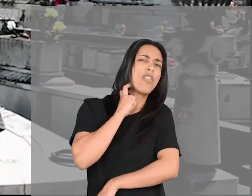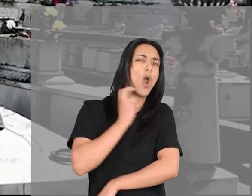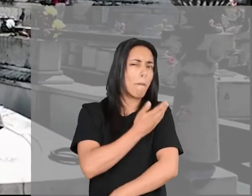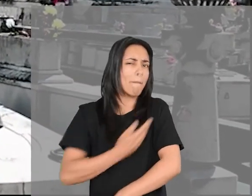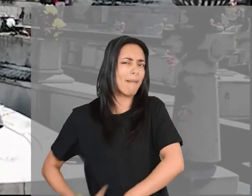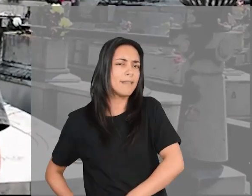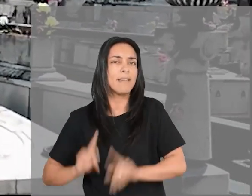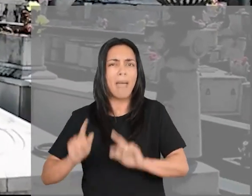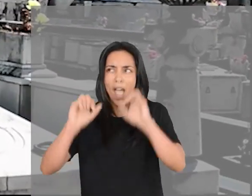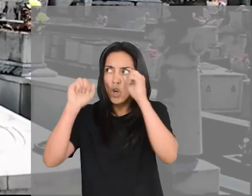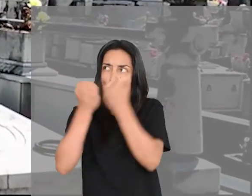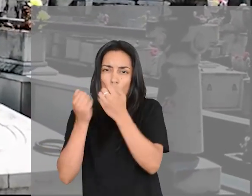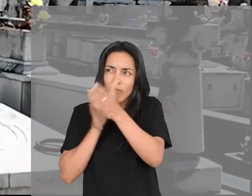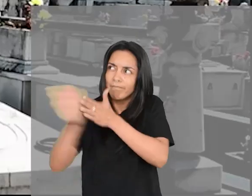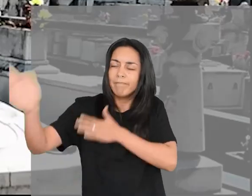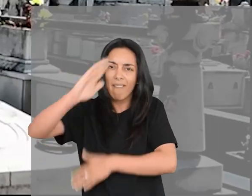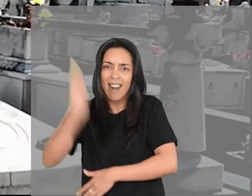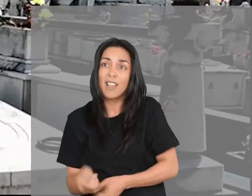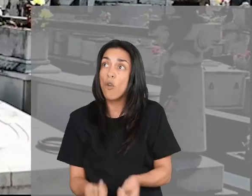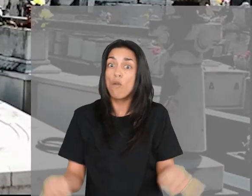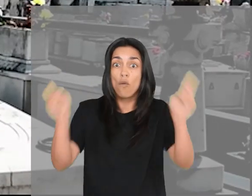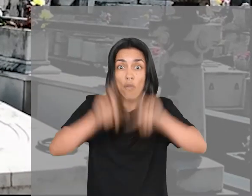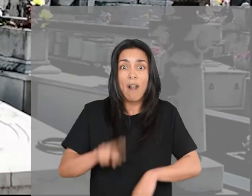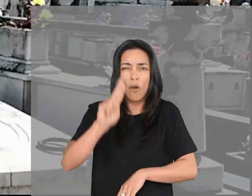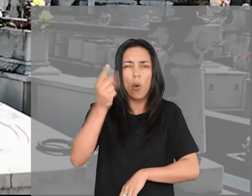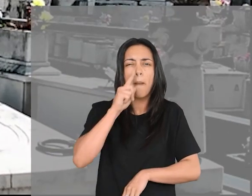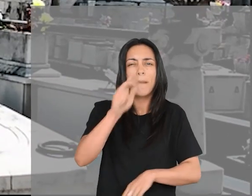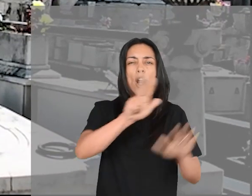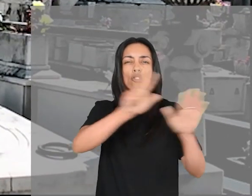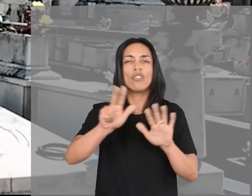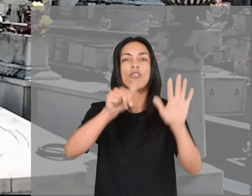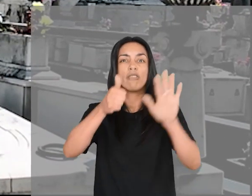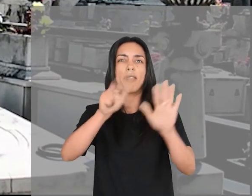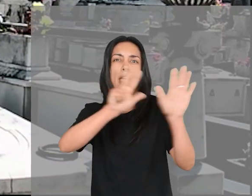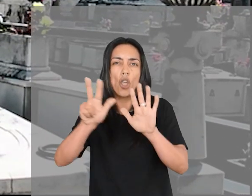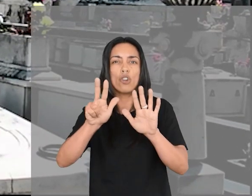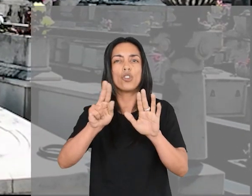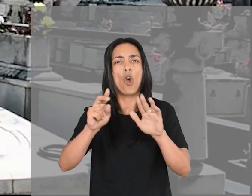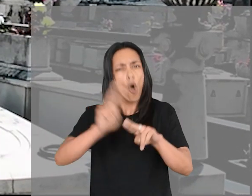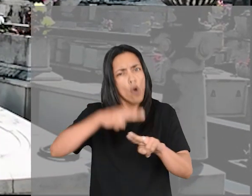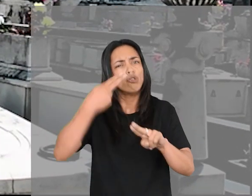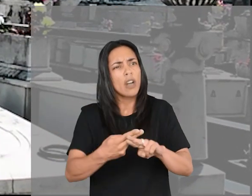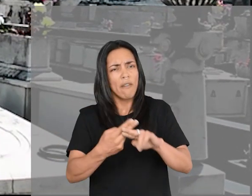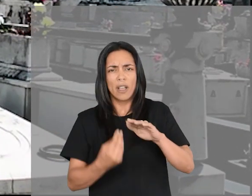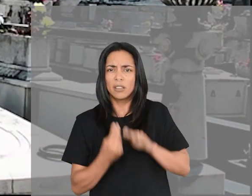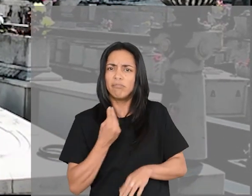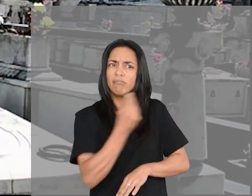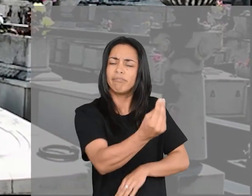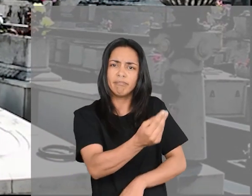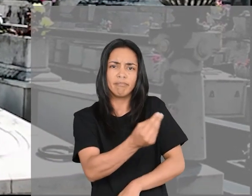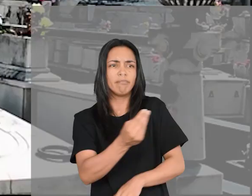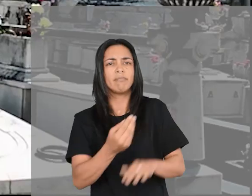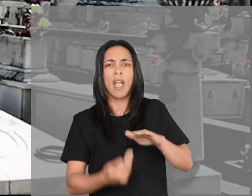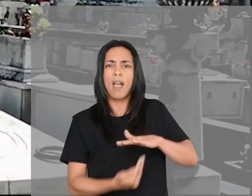Uruguay en 1868 y fue nombrado nuevamente jefe político y de policía de Minas por el presidente Lorenzo